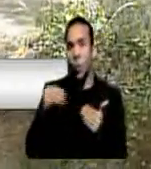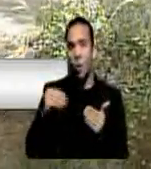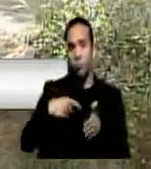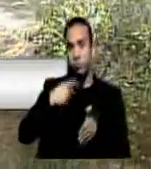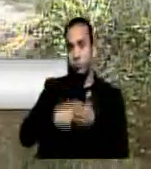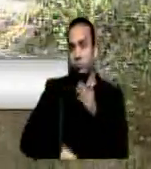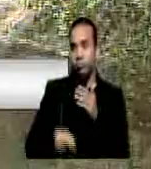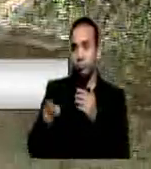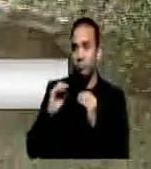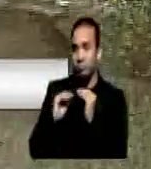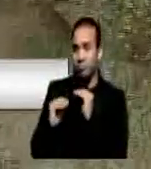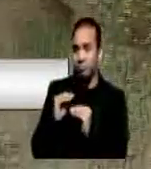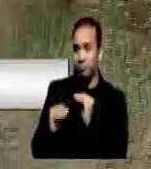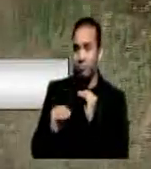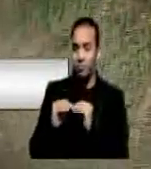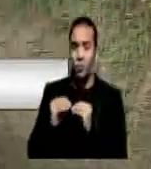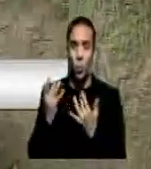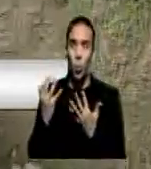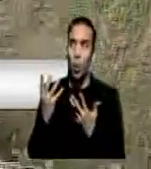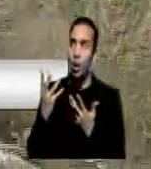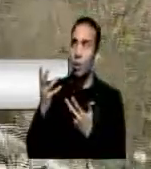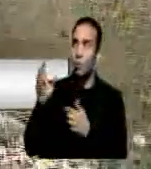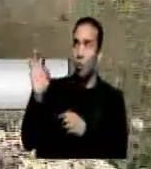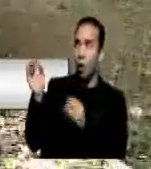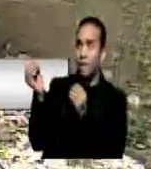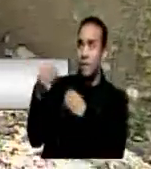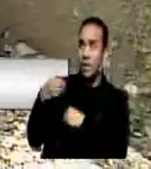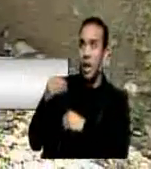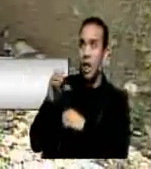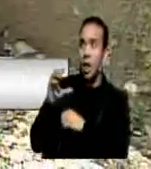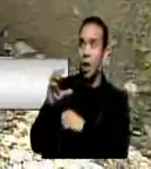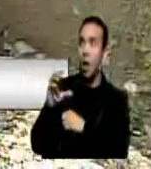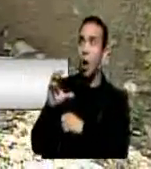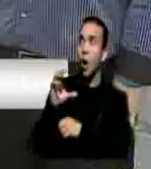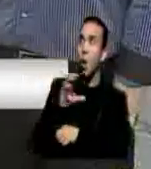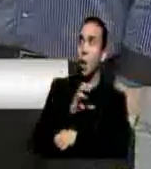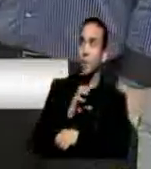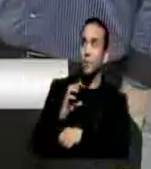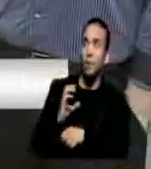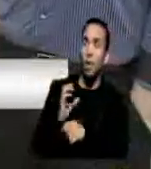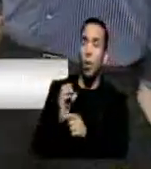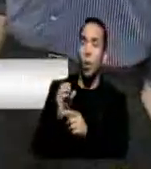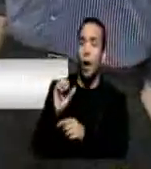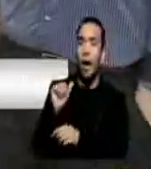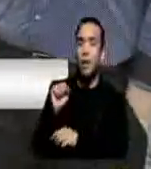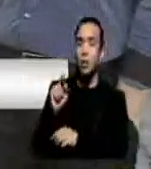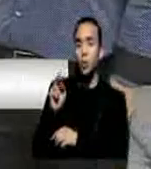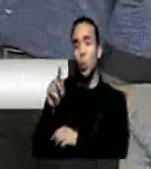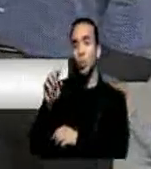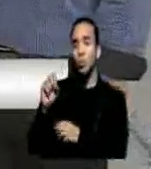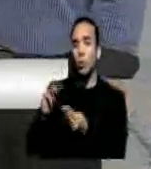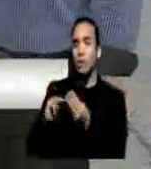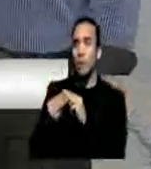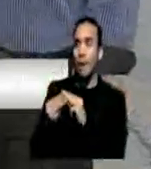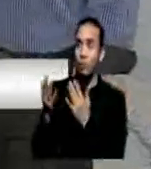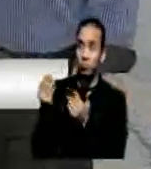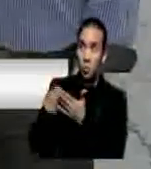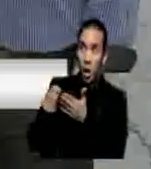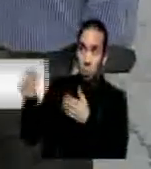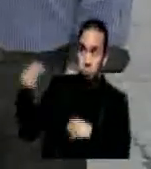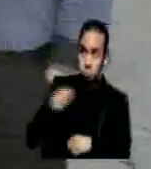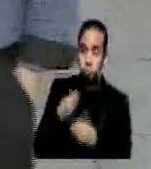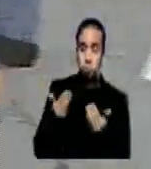los que se espera su desembolso por parte de la oficina del comisionado de asuntos municipales José Alberto irizarry noticias